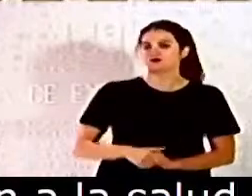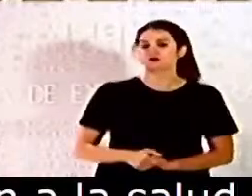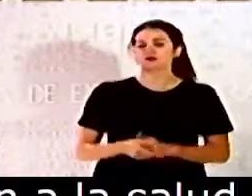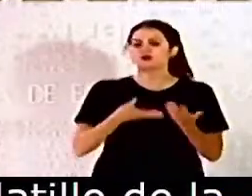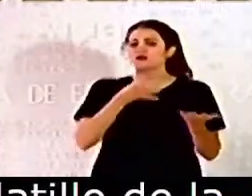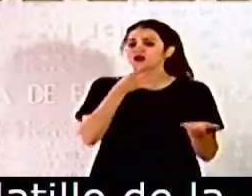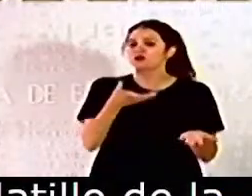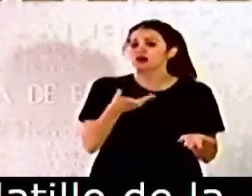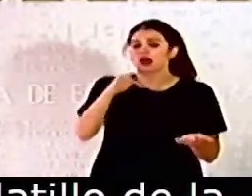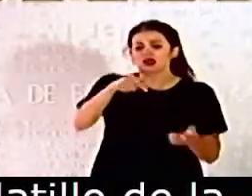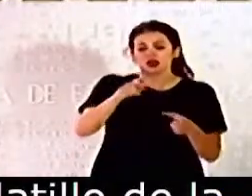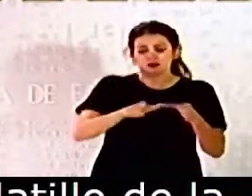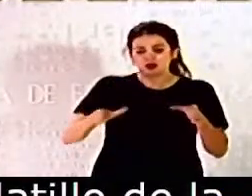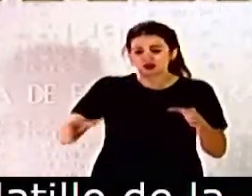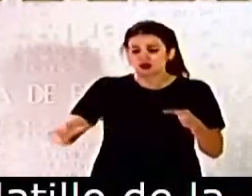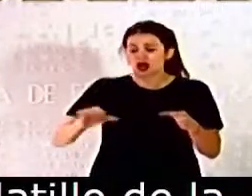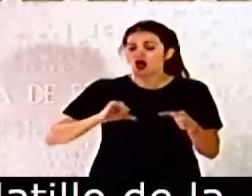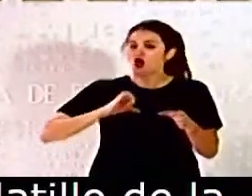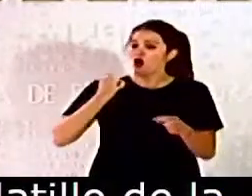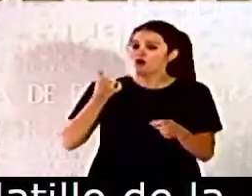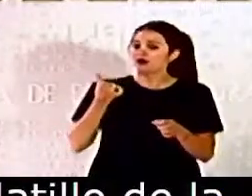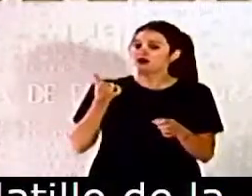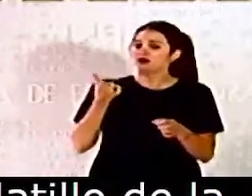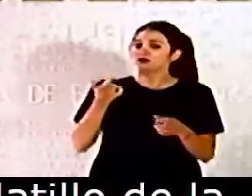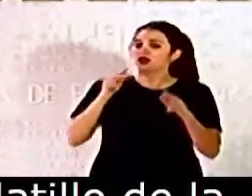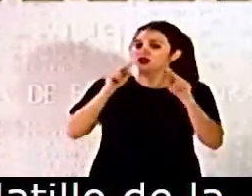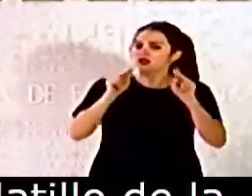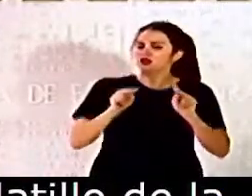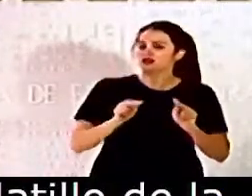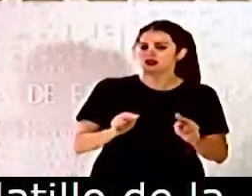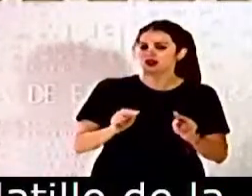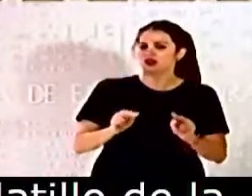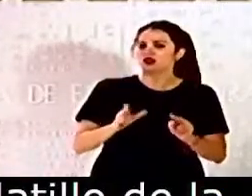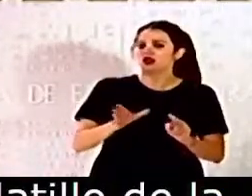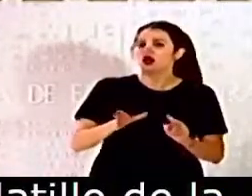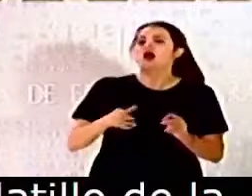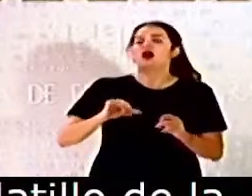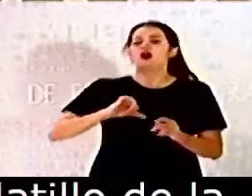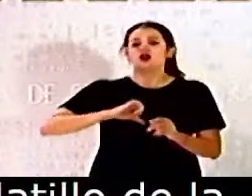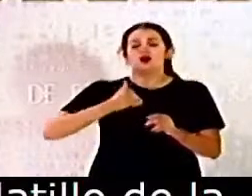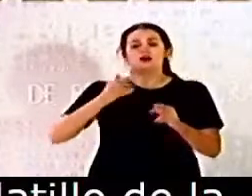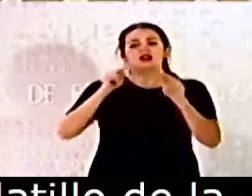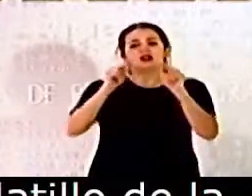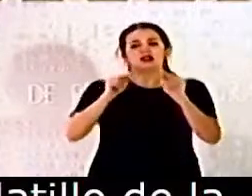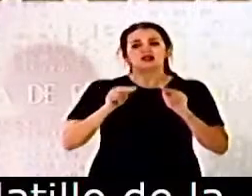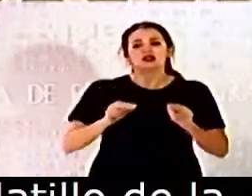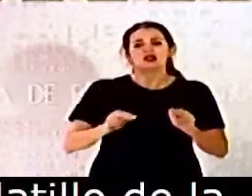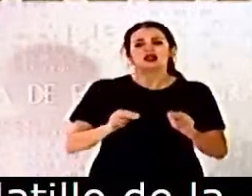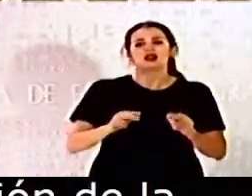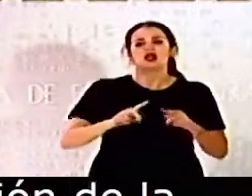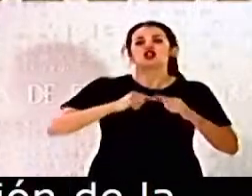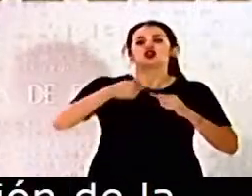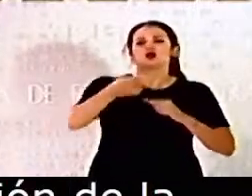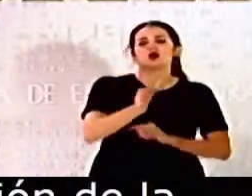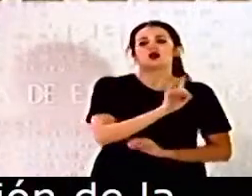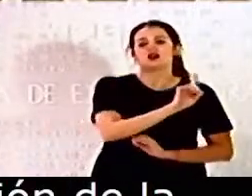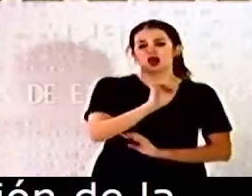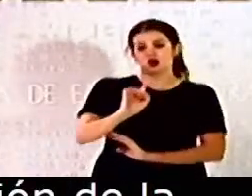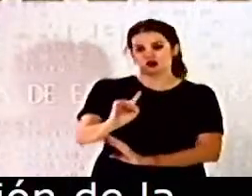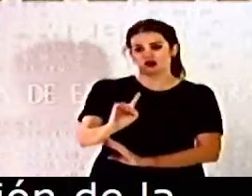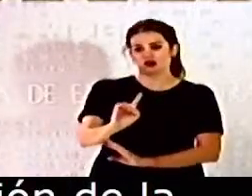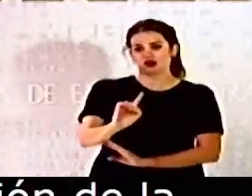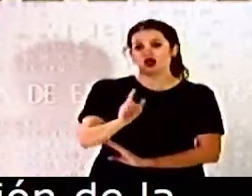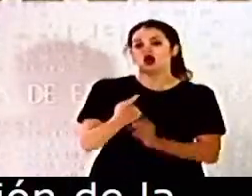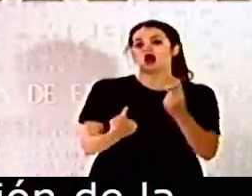porque aquí hay personas que ingresan. Estamos teniendo un ritmo de ingreso que no baja de los 11 diarios, con días de 17